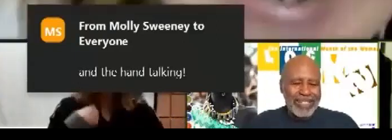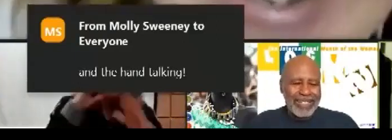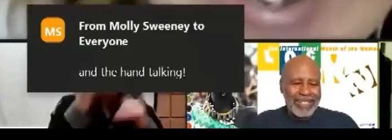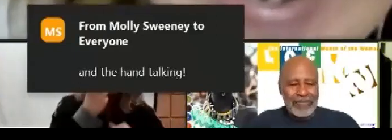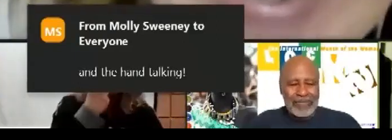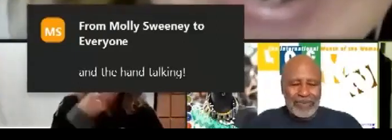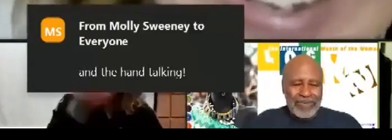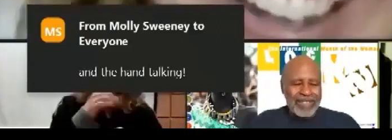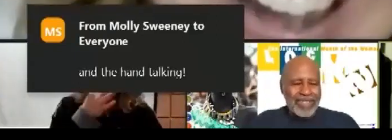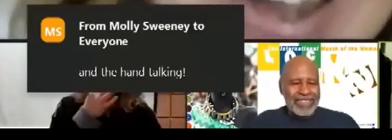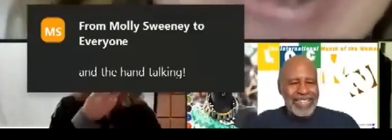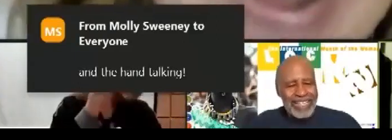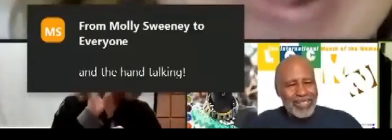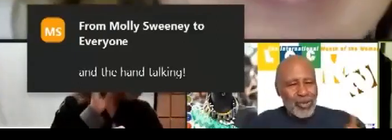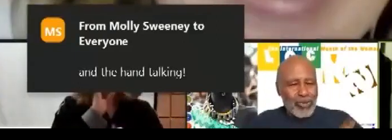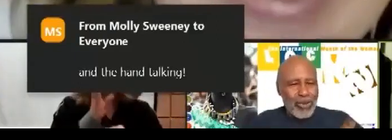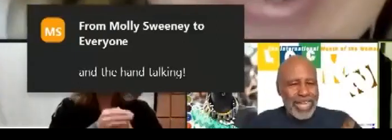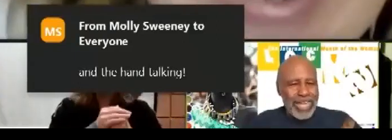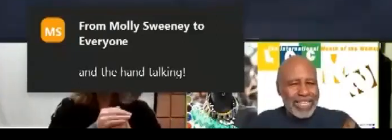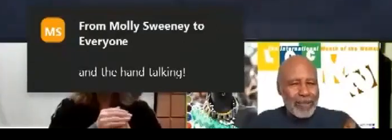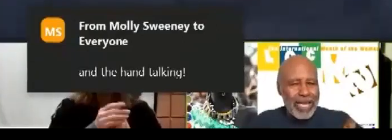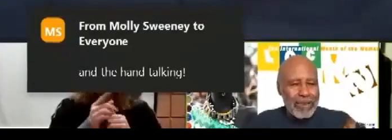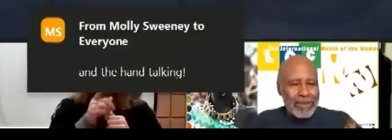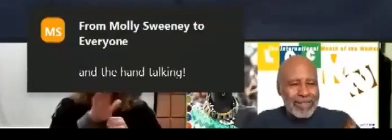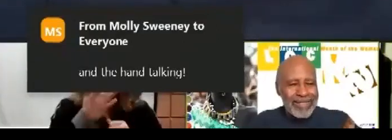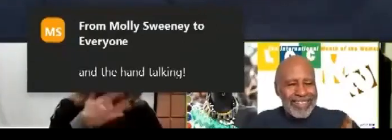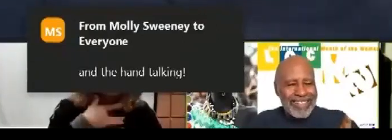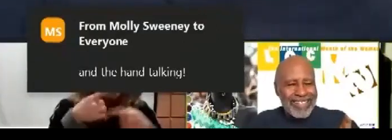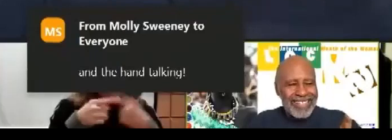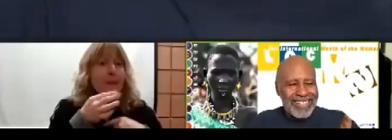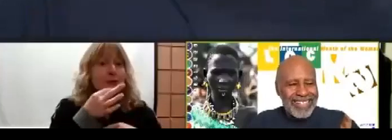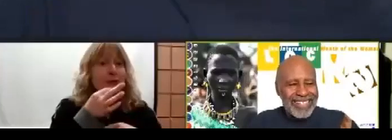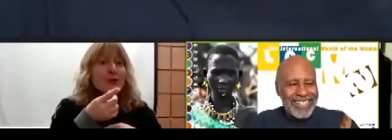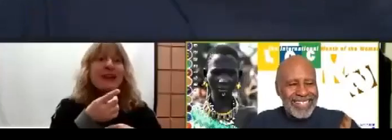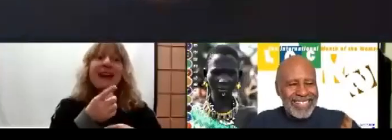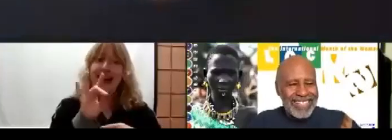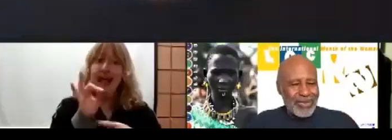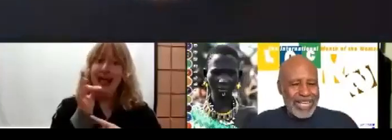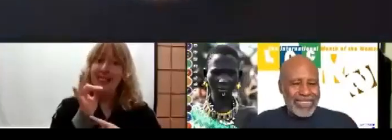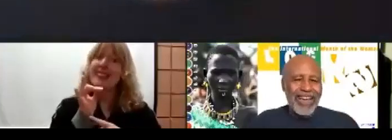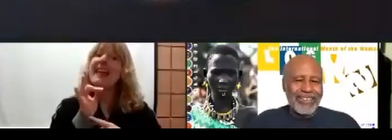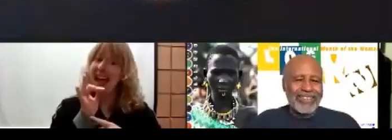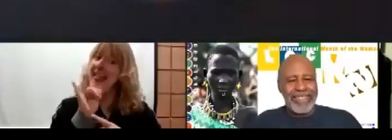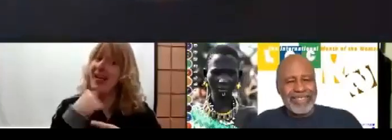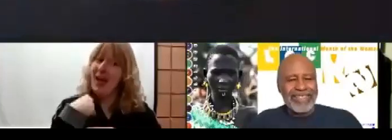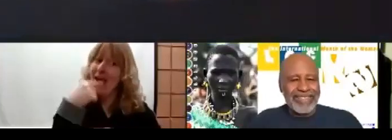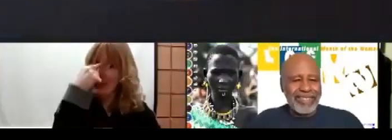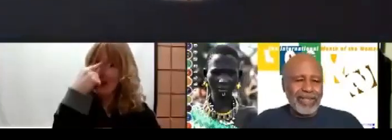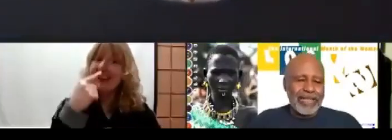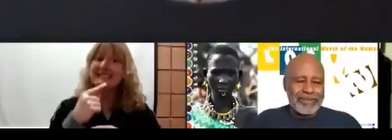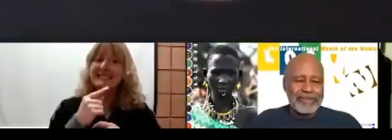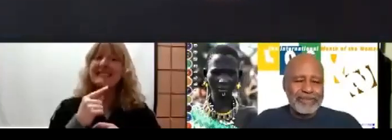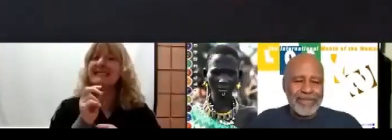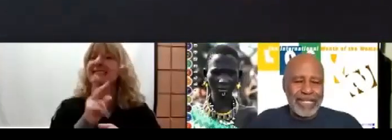braun siempre nos das esperanzas así que podemos ver que el texto y habrá 2 le quiero decir algo llamado